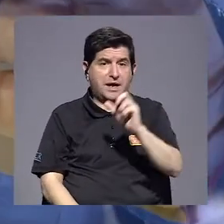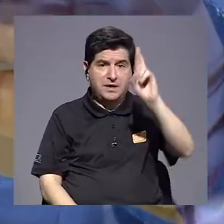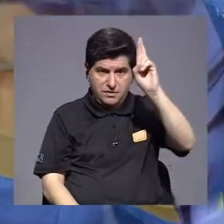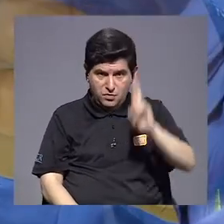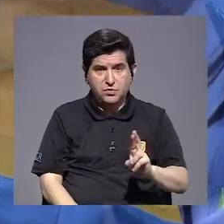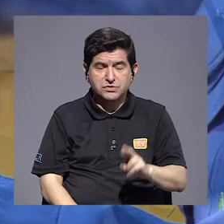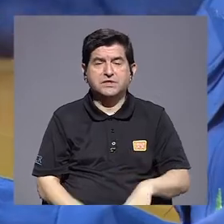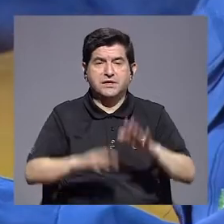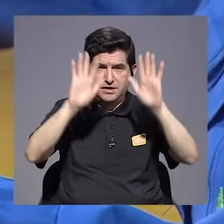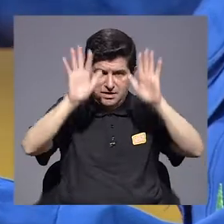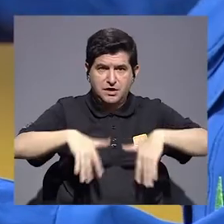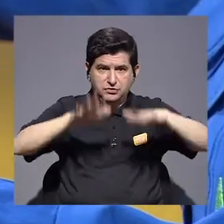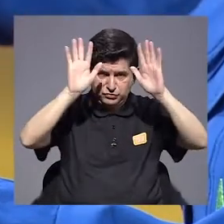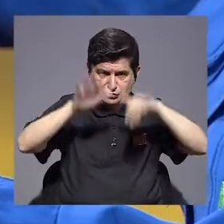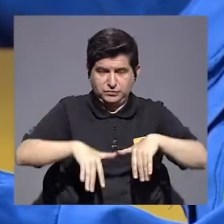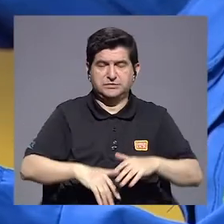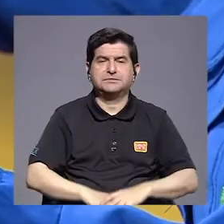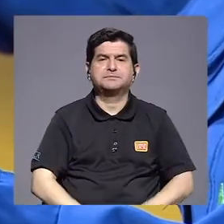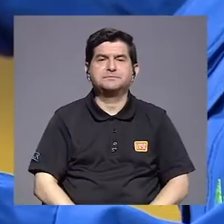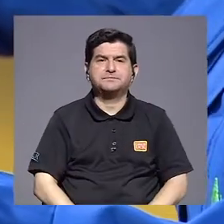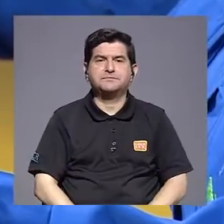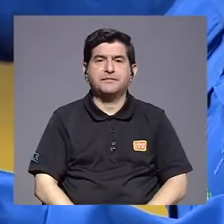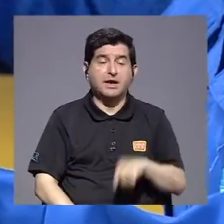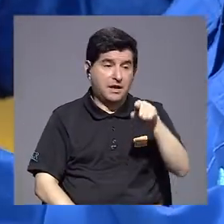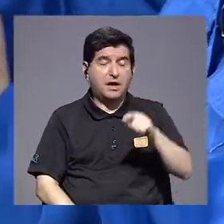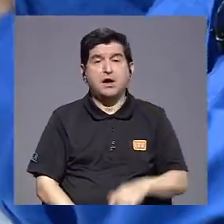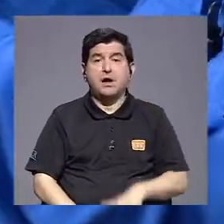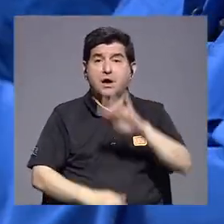Costa Rica llovía. Entonces,